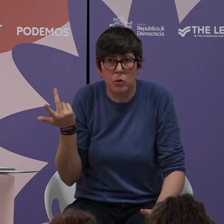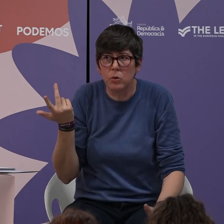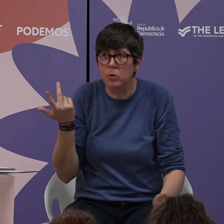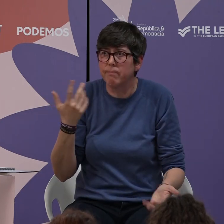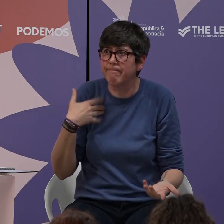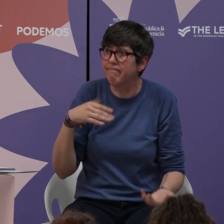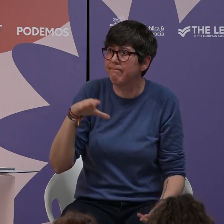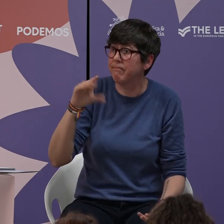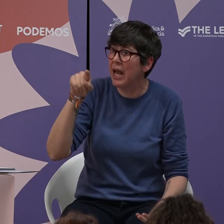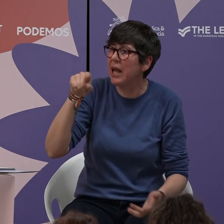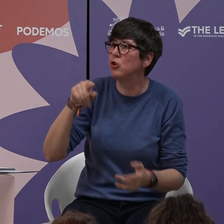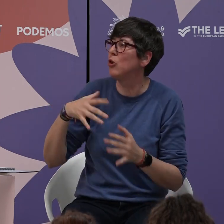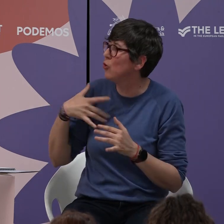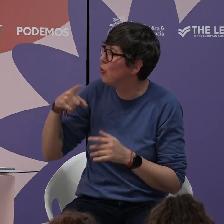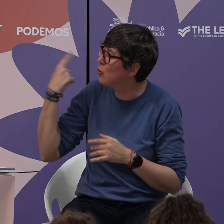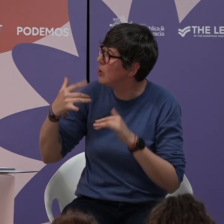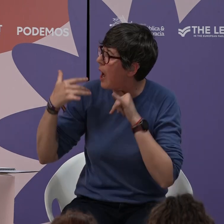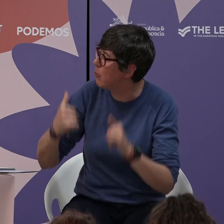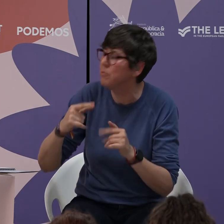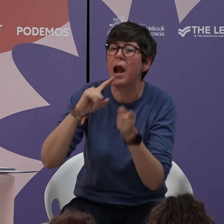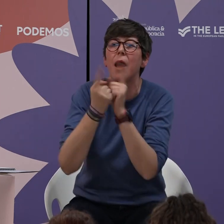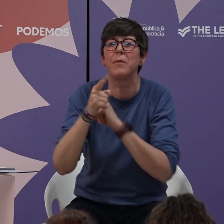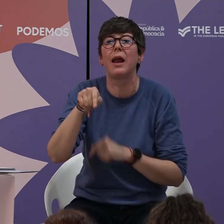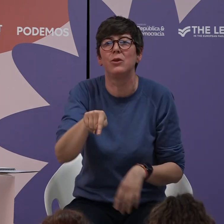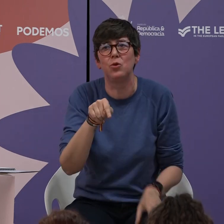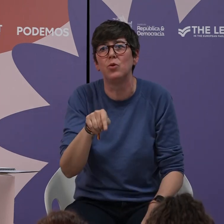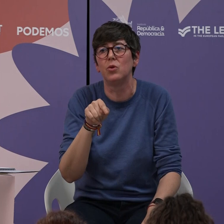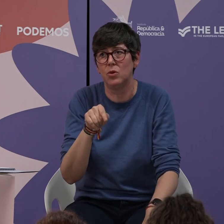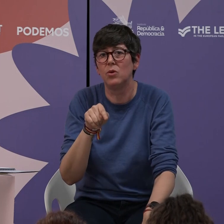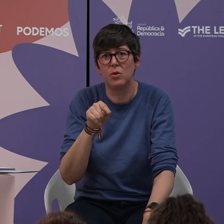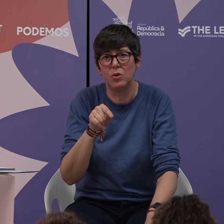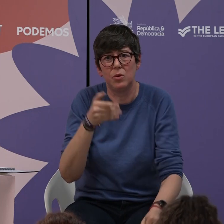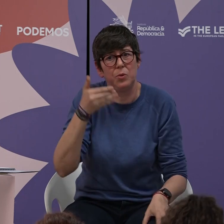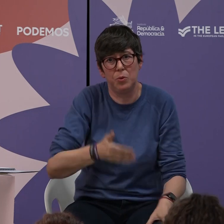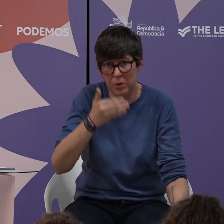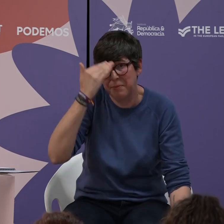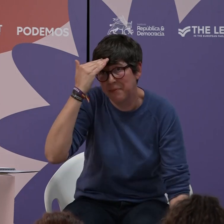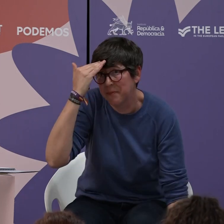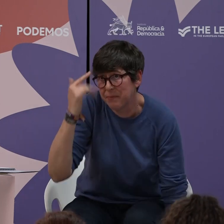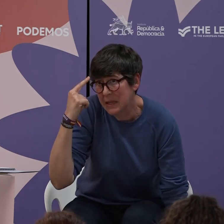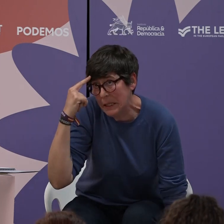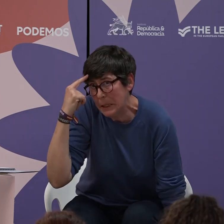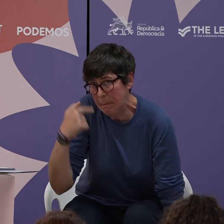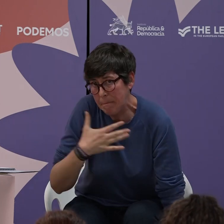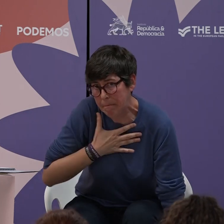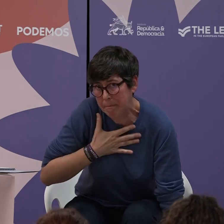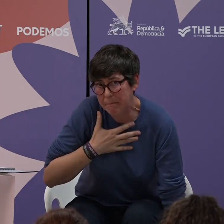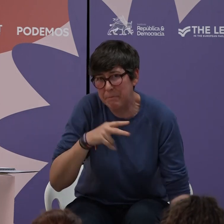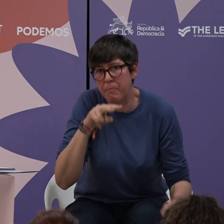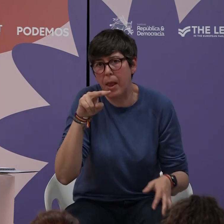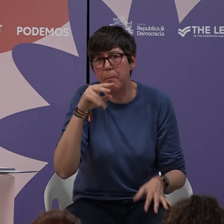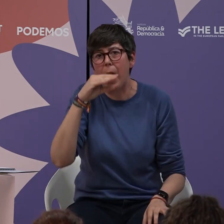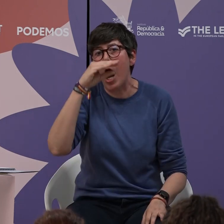mendigar los derechos y eso no no puede ser y nosotros Hemos llegado para cambiar esto para cambiar esta concepción